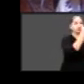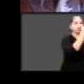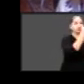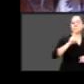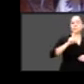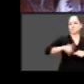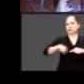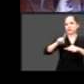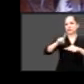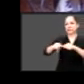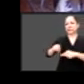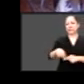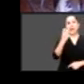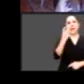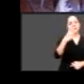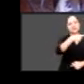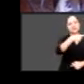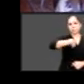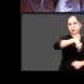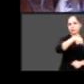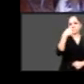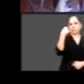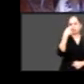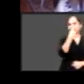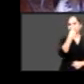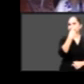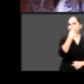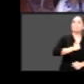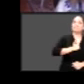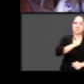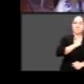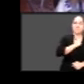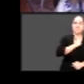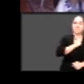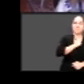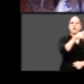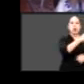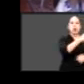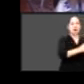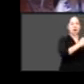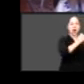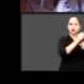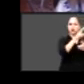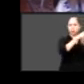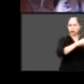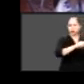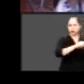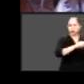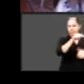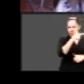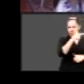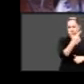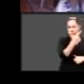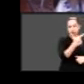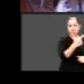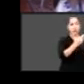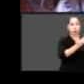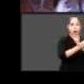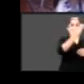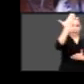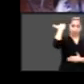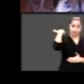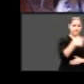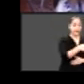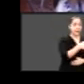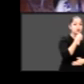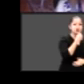vida tenemos otra lámina de los recursos en 2012 donde la primera infancia tenía el 20% de los